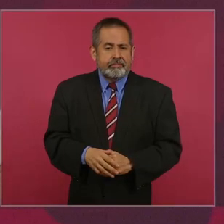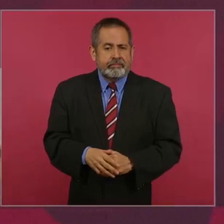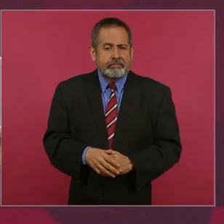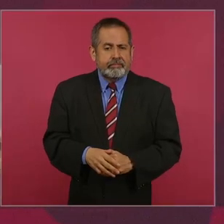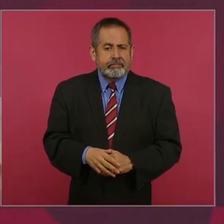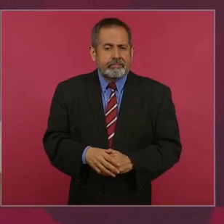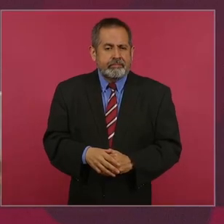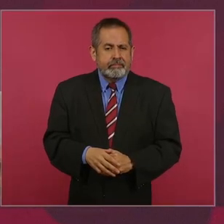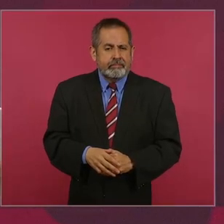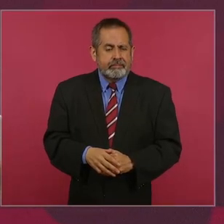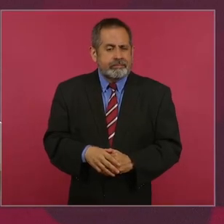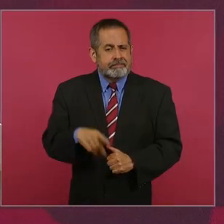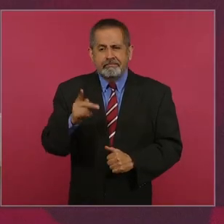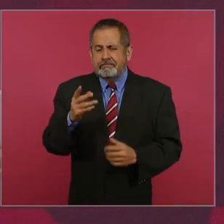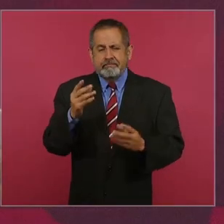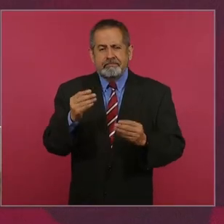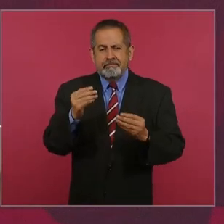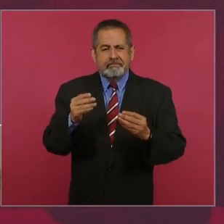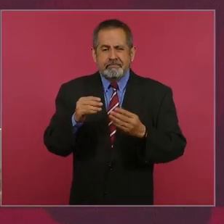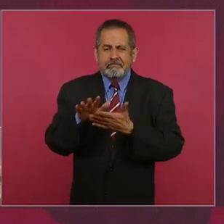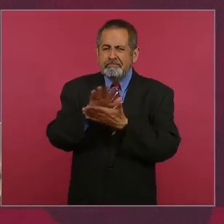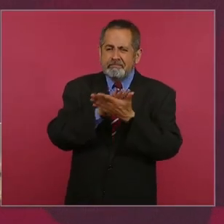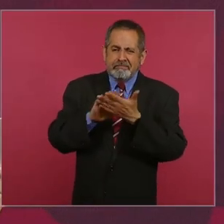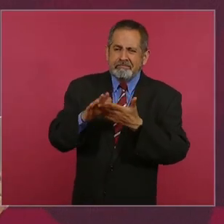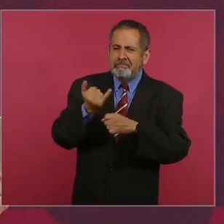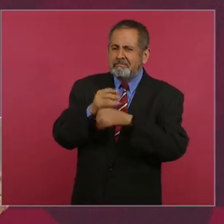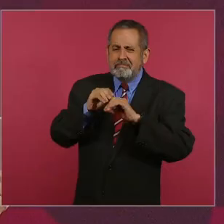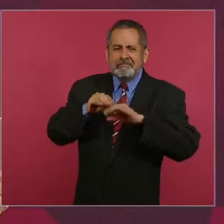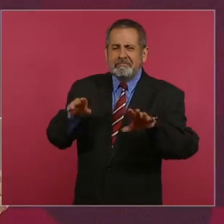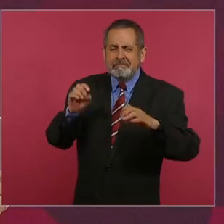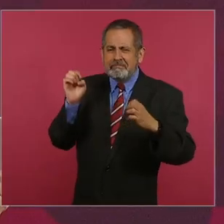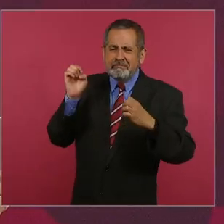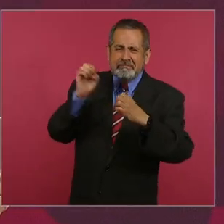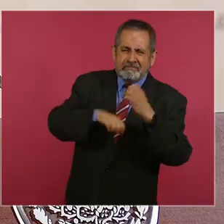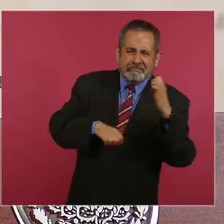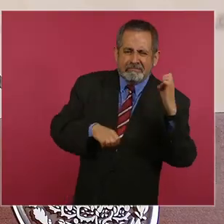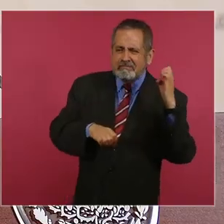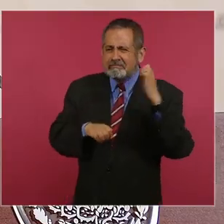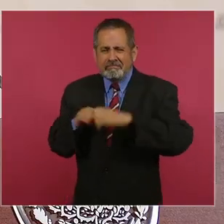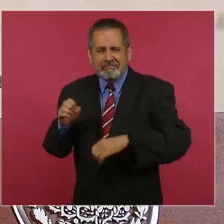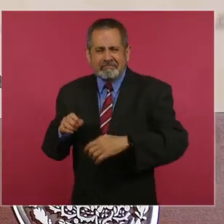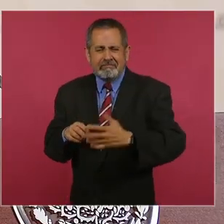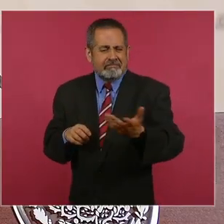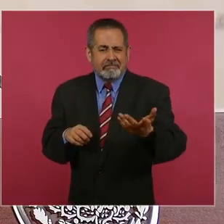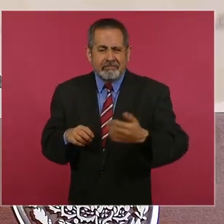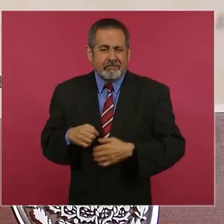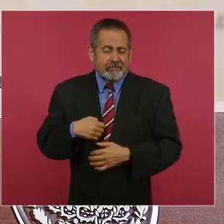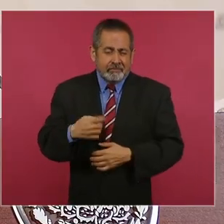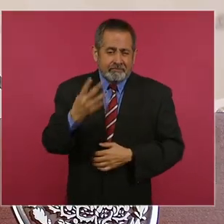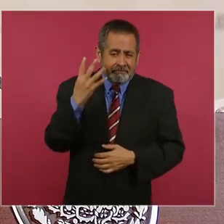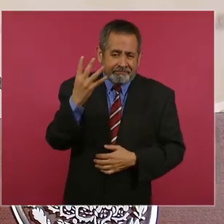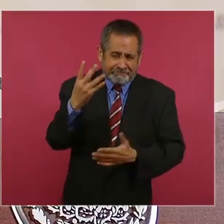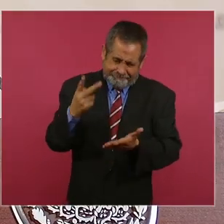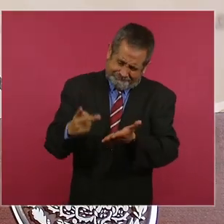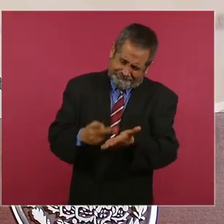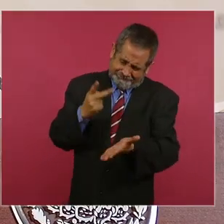pero mucha desinformación he estado cuatro veces